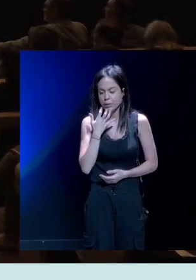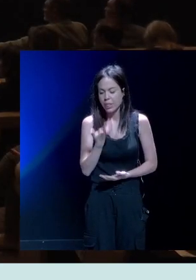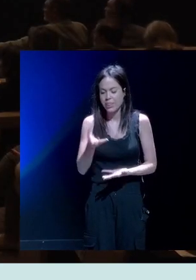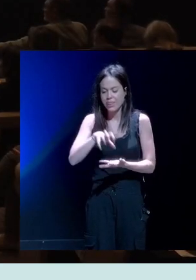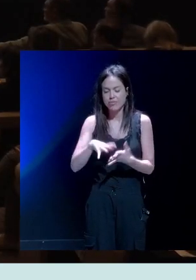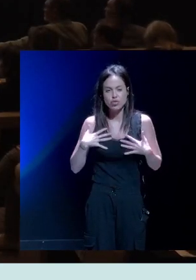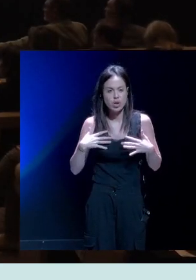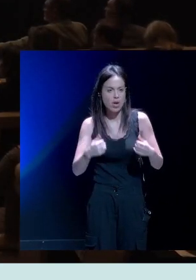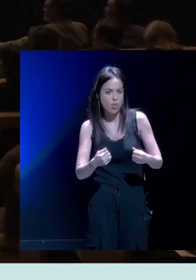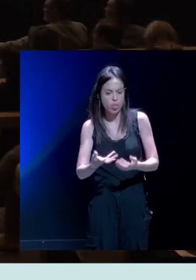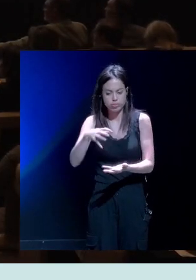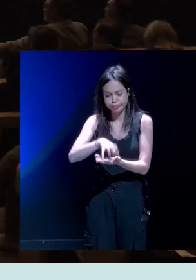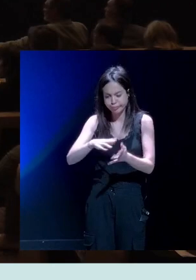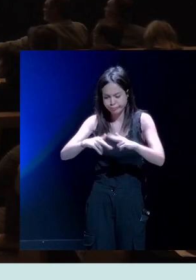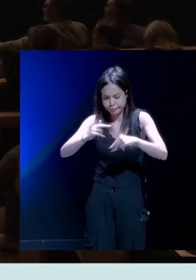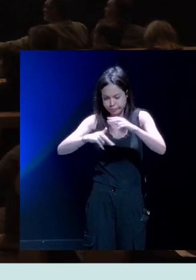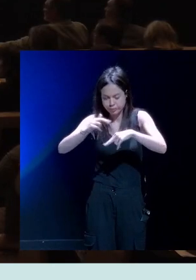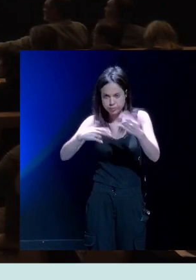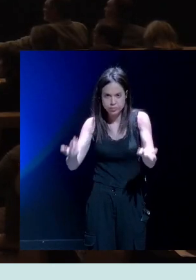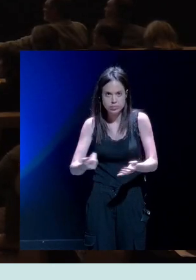salud que